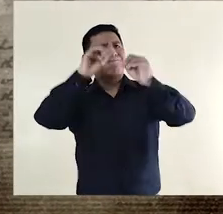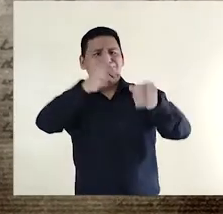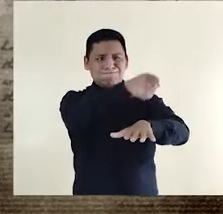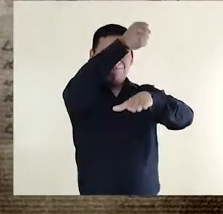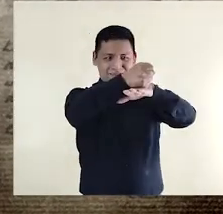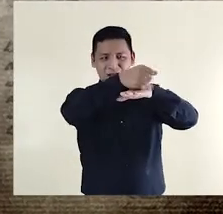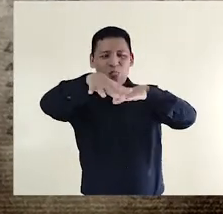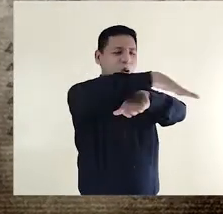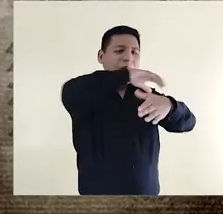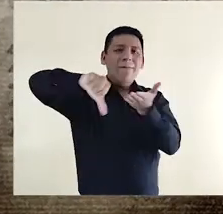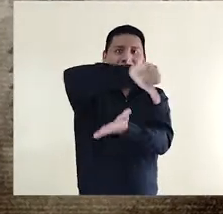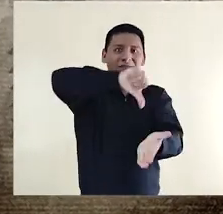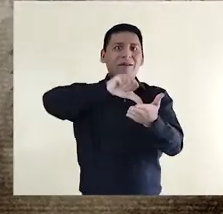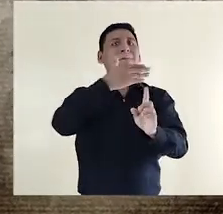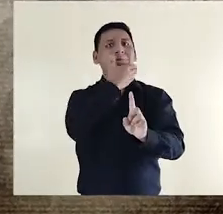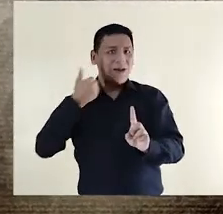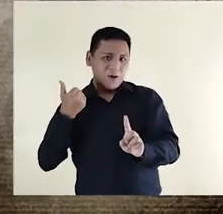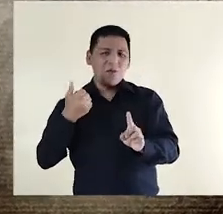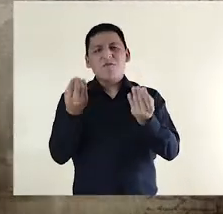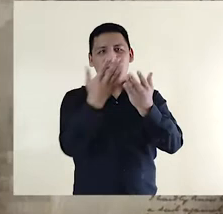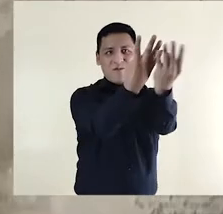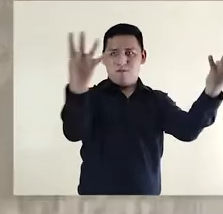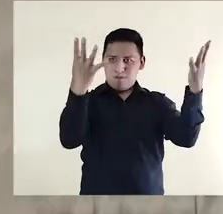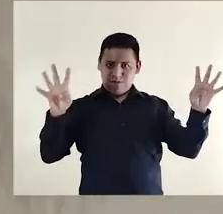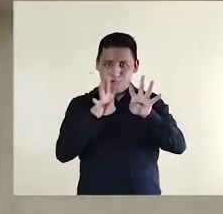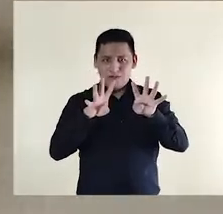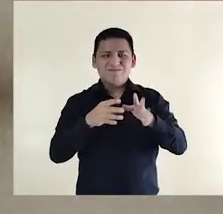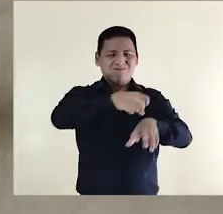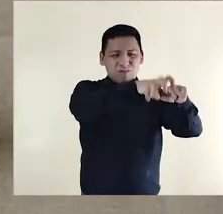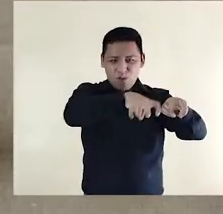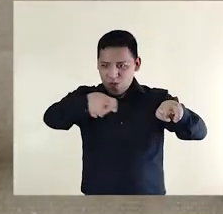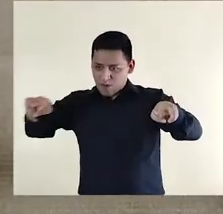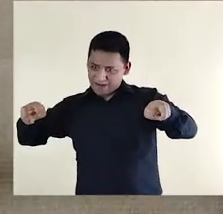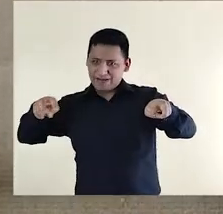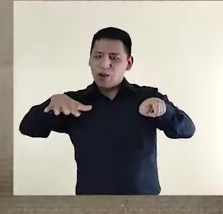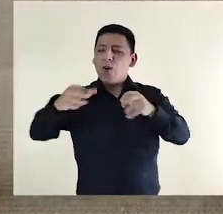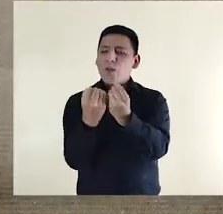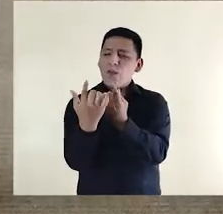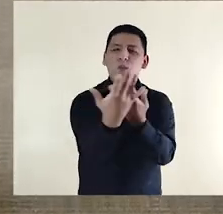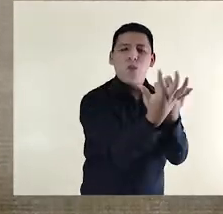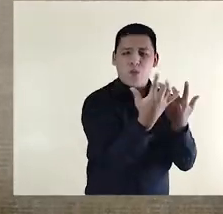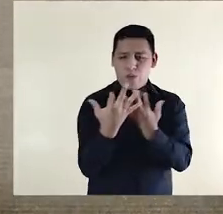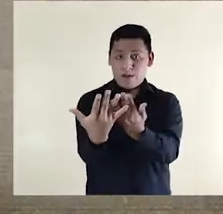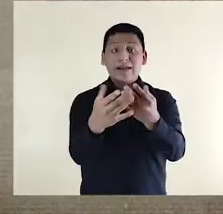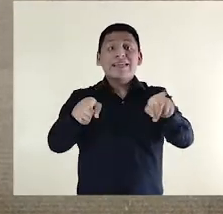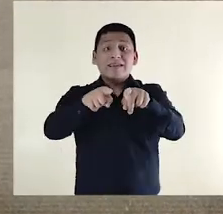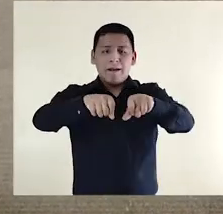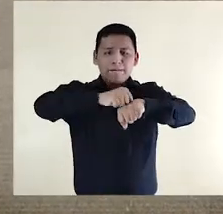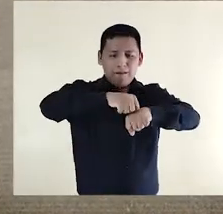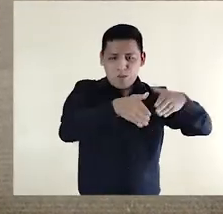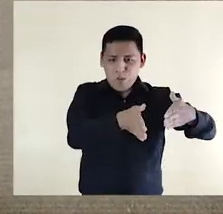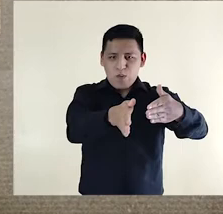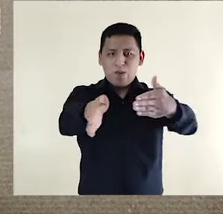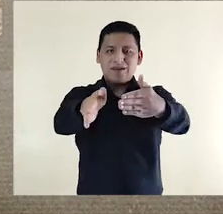la instalación de la escultura se mejoró la plaza enormemente, con un enrejado, la instalación de bancas, la colocación de jardines y